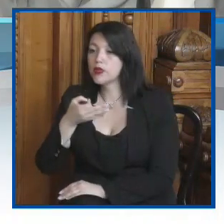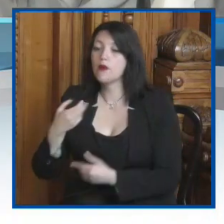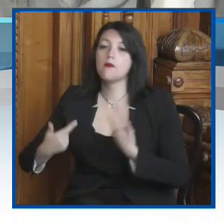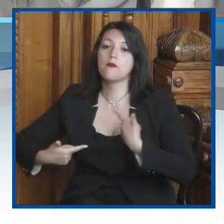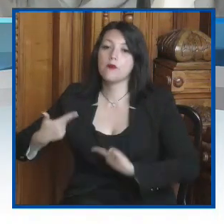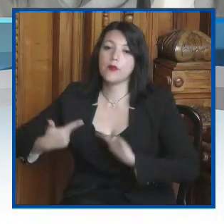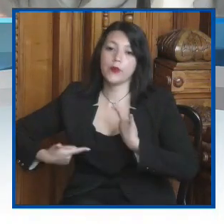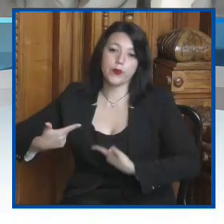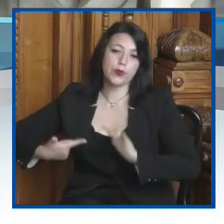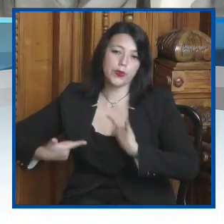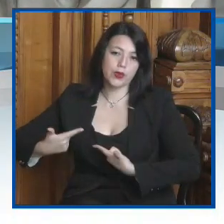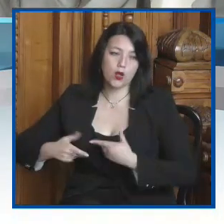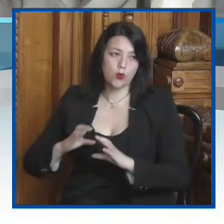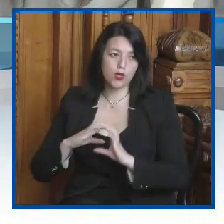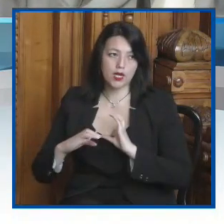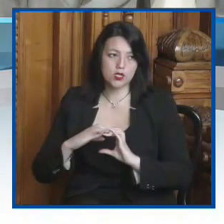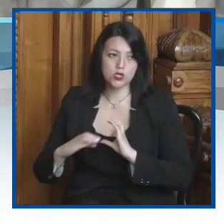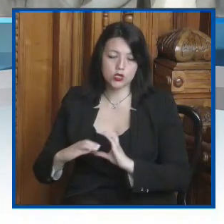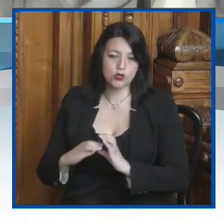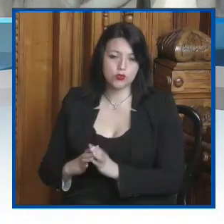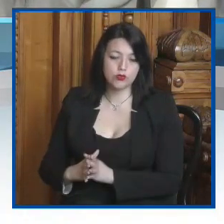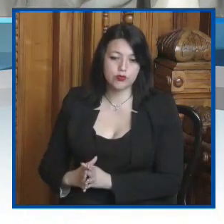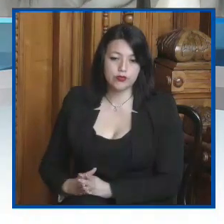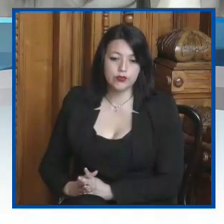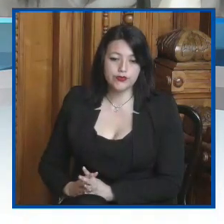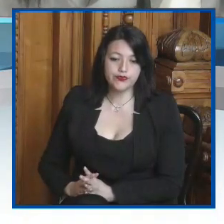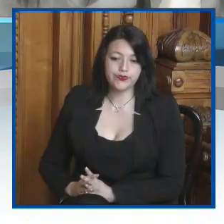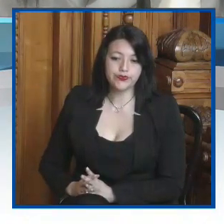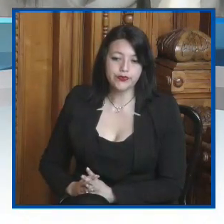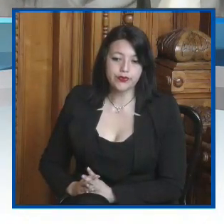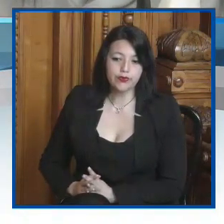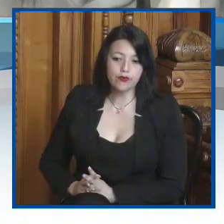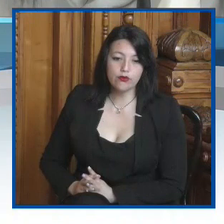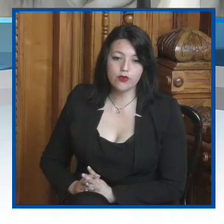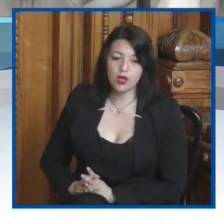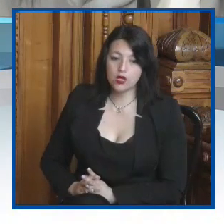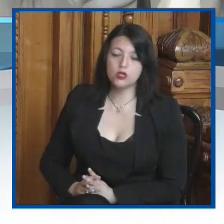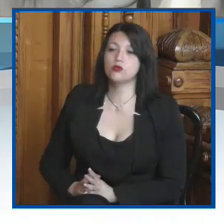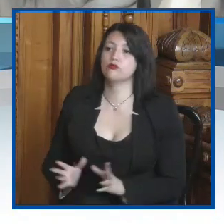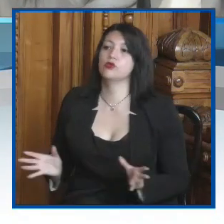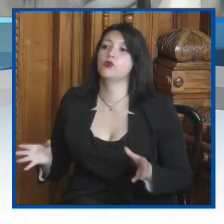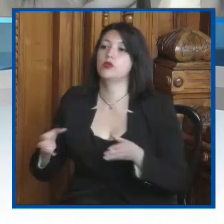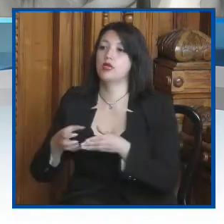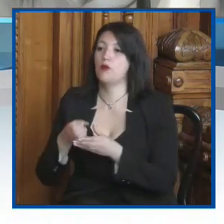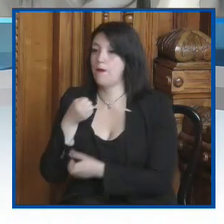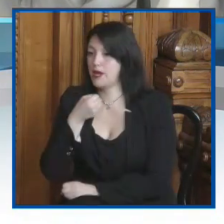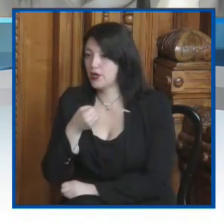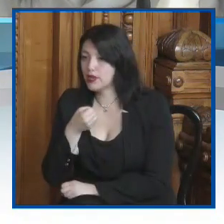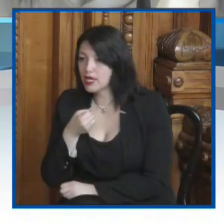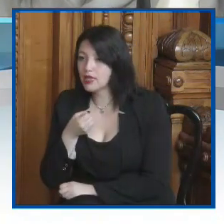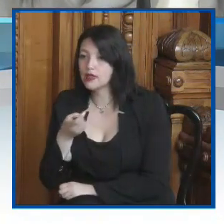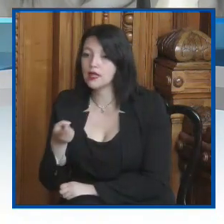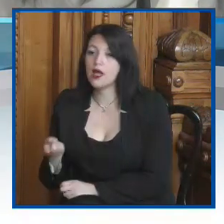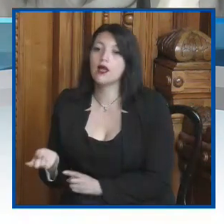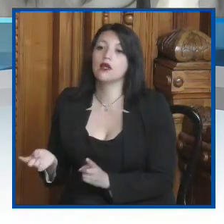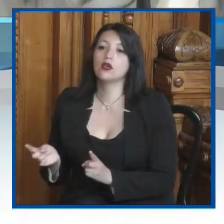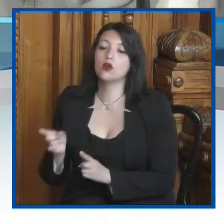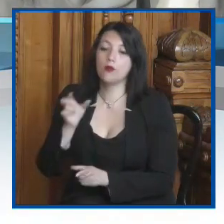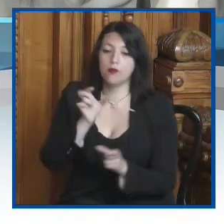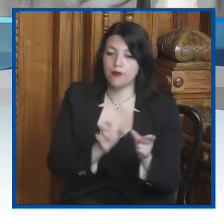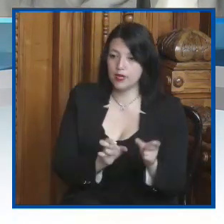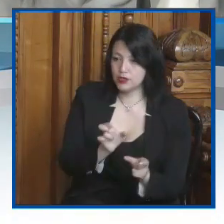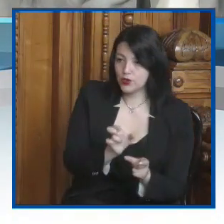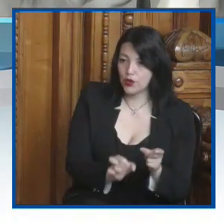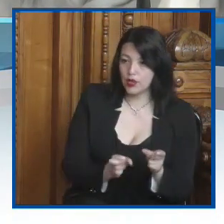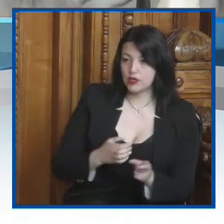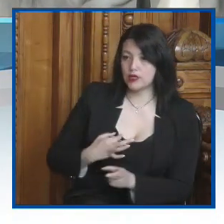políticas de comunicación, donde nos juntamos con periodistas, nos juntamos con sociedad civil